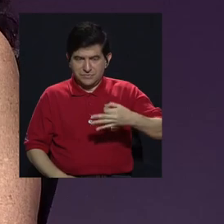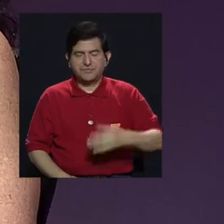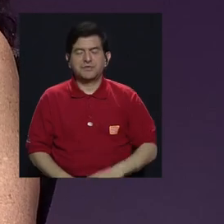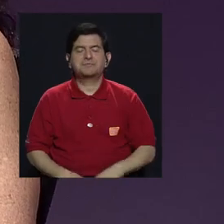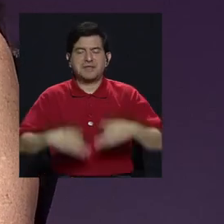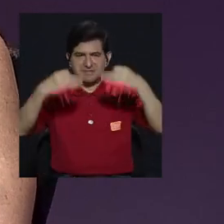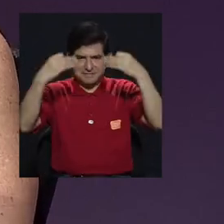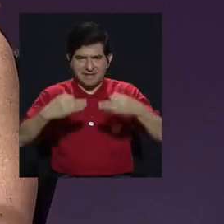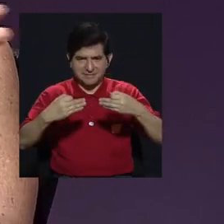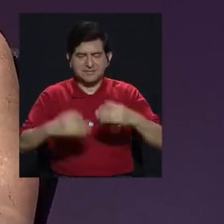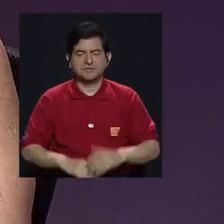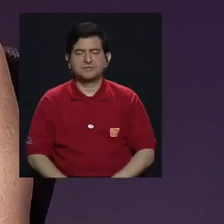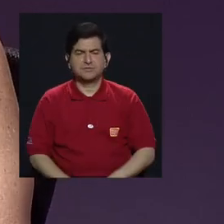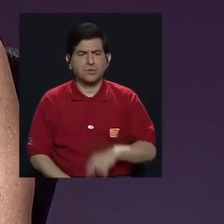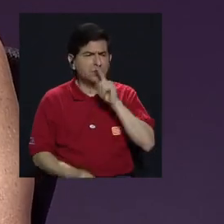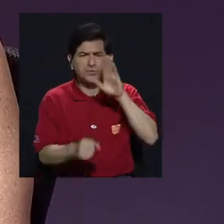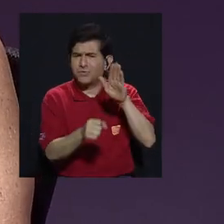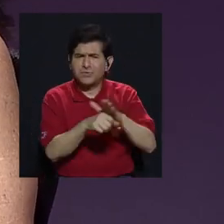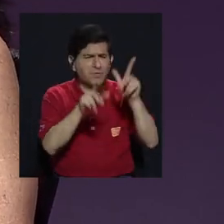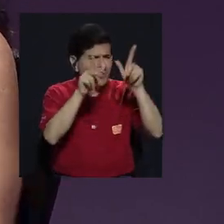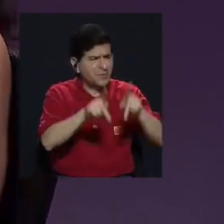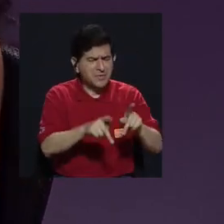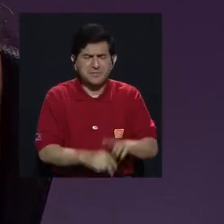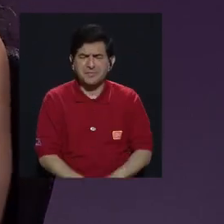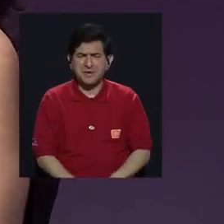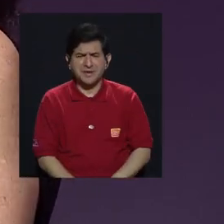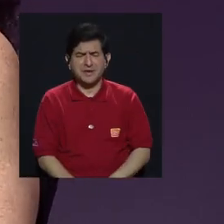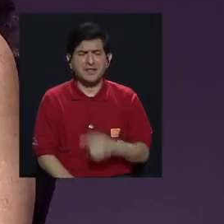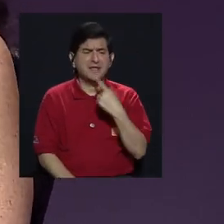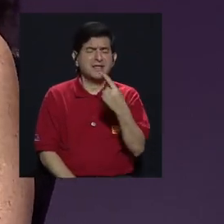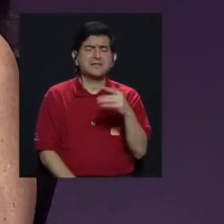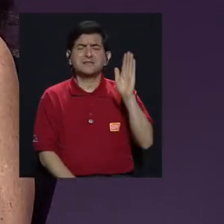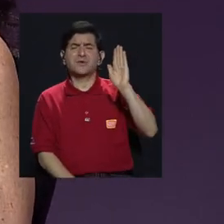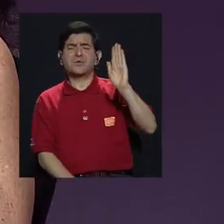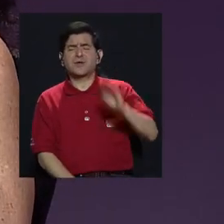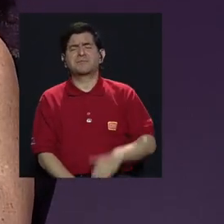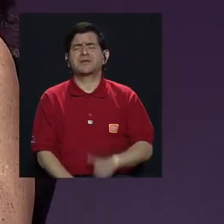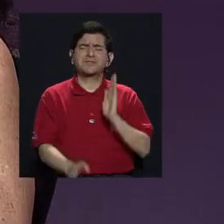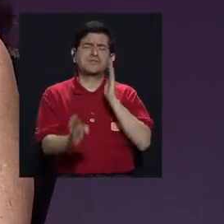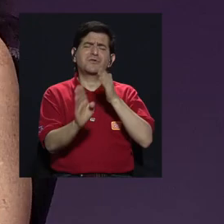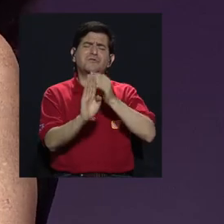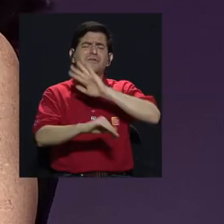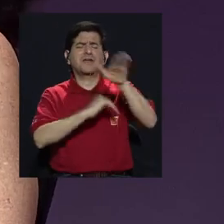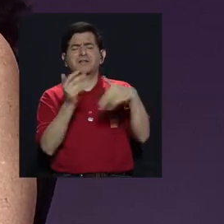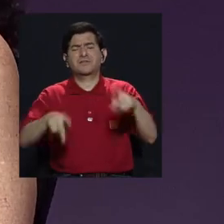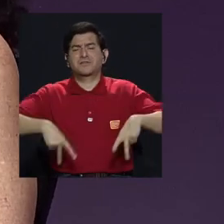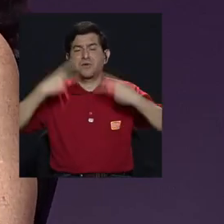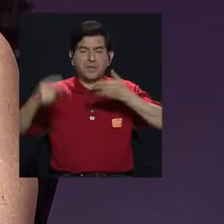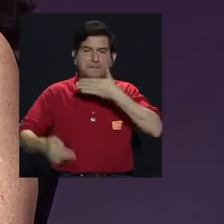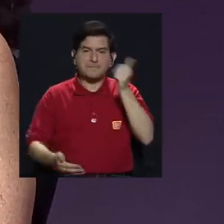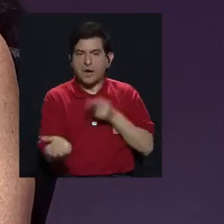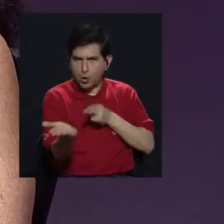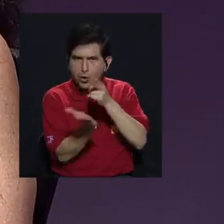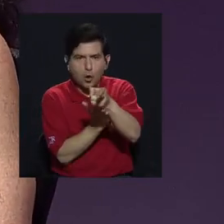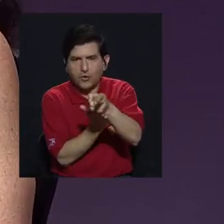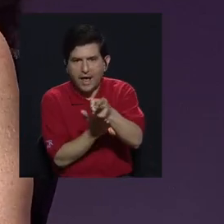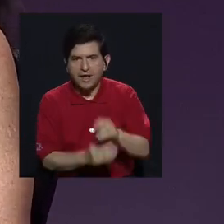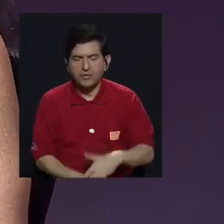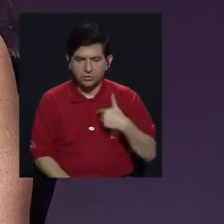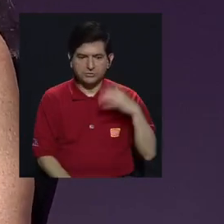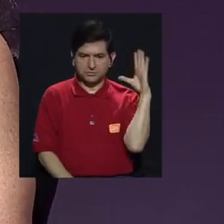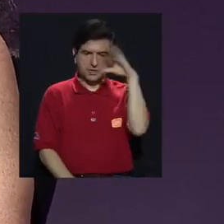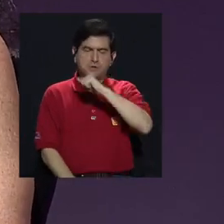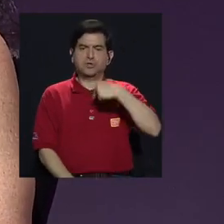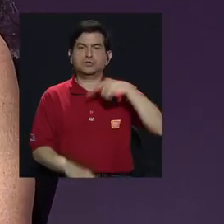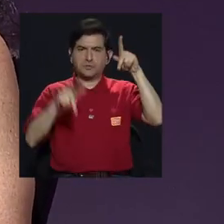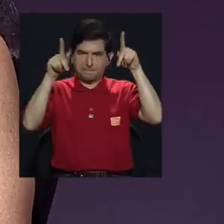vida. Lejos de comprometernos con alguien y jurarle que le vamos a ser fiel el resto de la vida, es más honesto darme